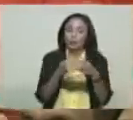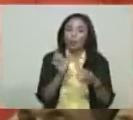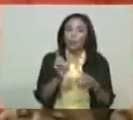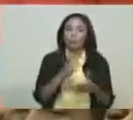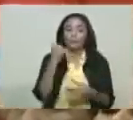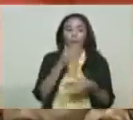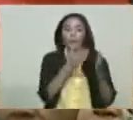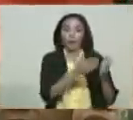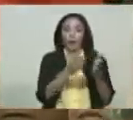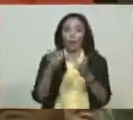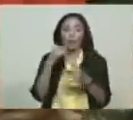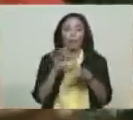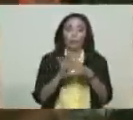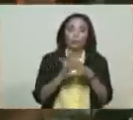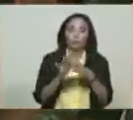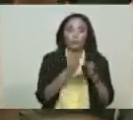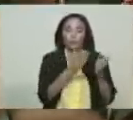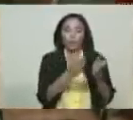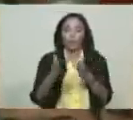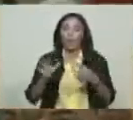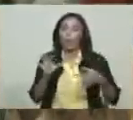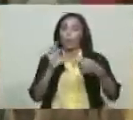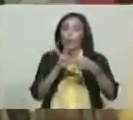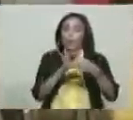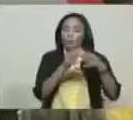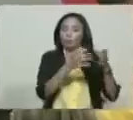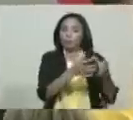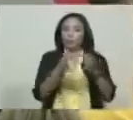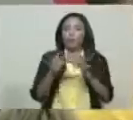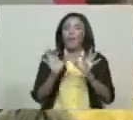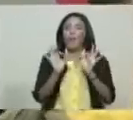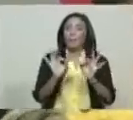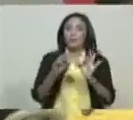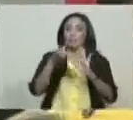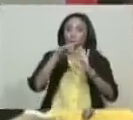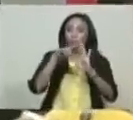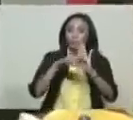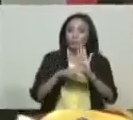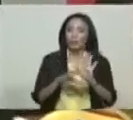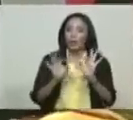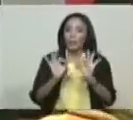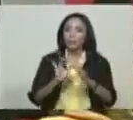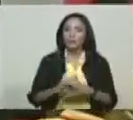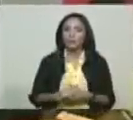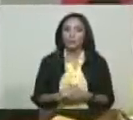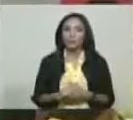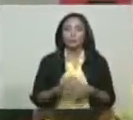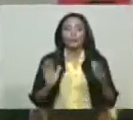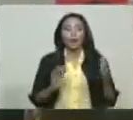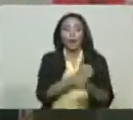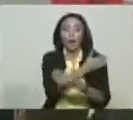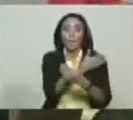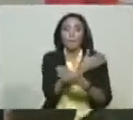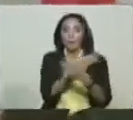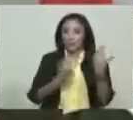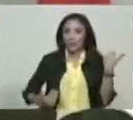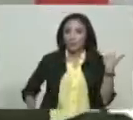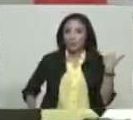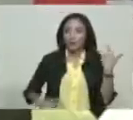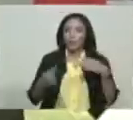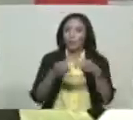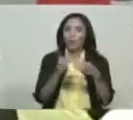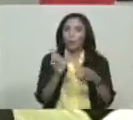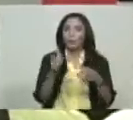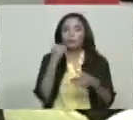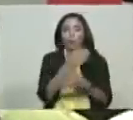cada organismo debe funcionar en lo colectivo y en lo específico. La presidencia del partido tiene que funcionar como